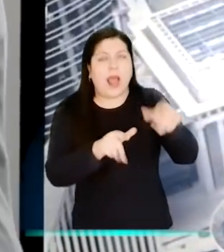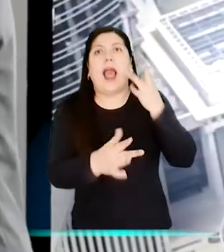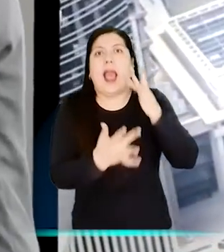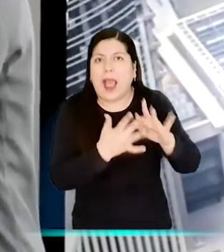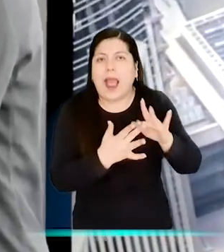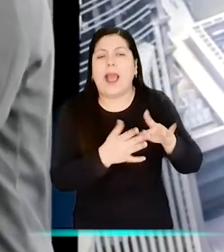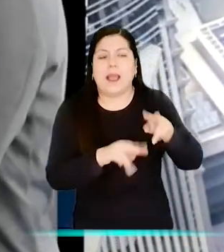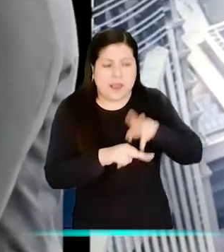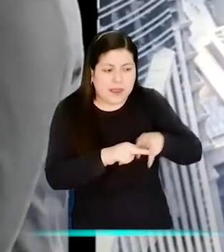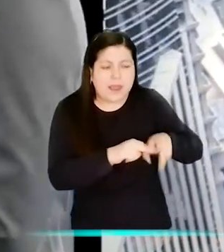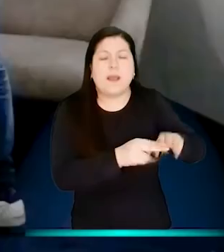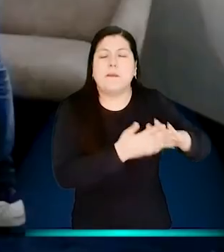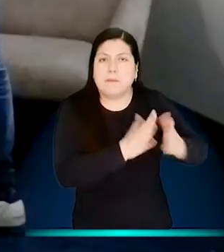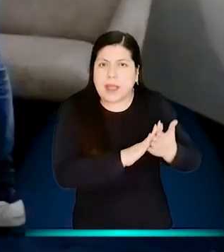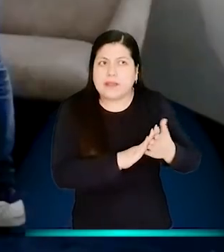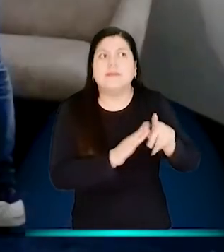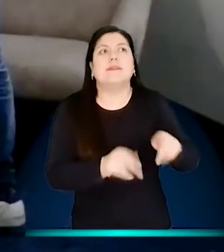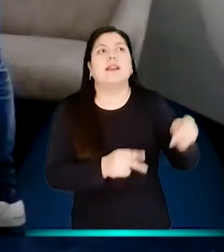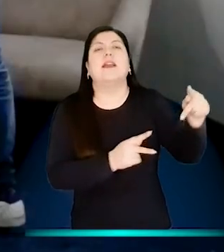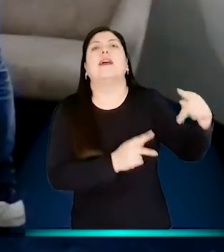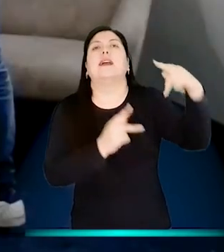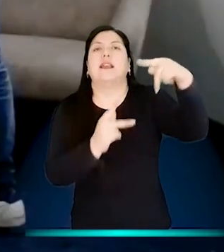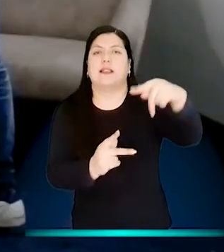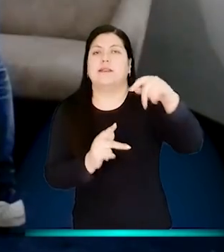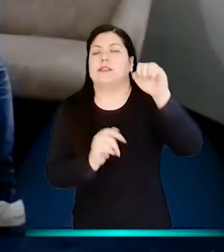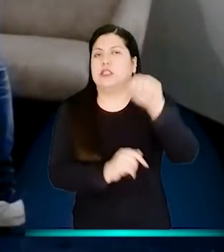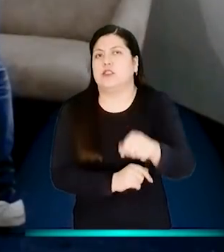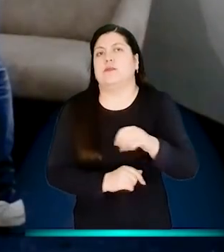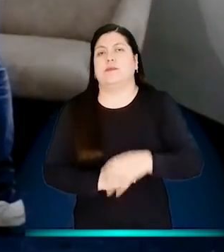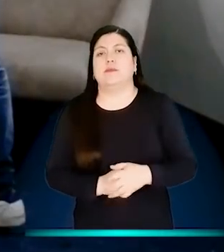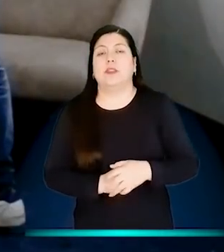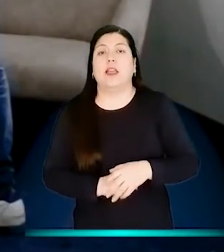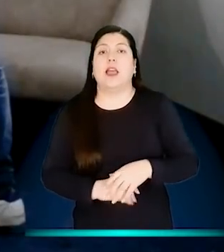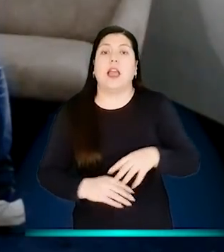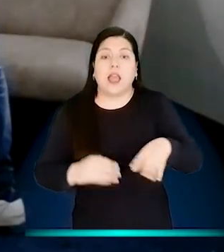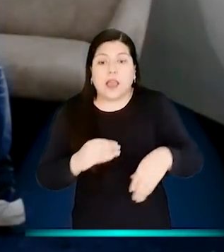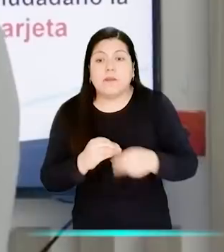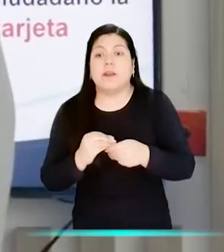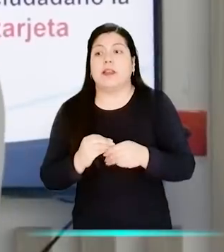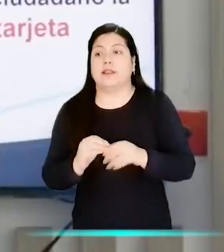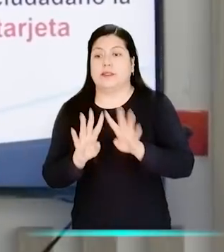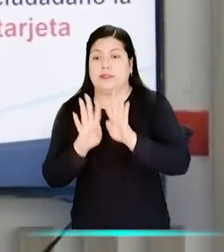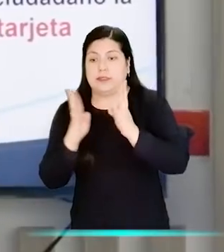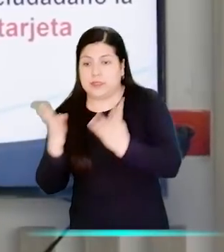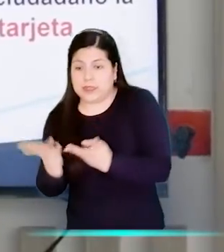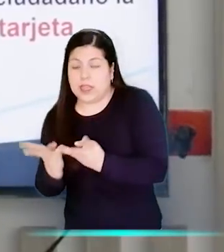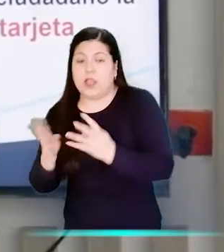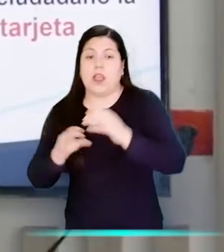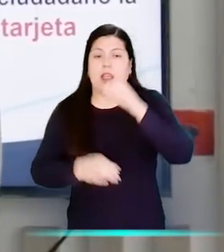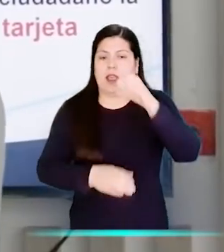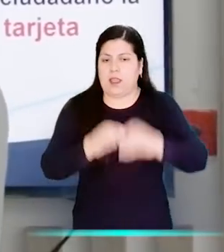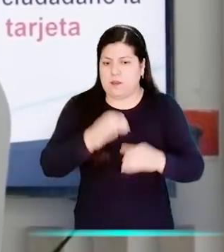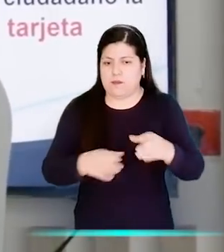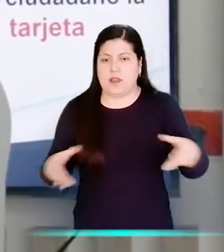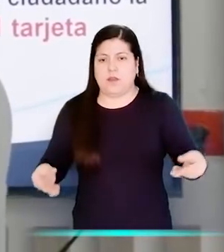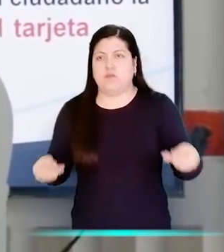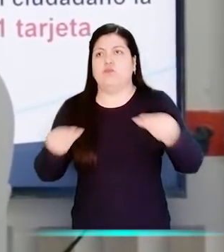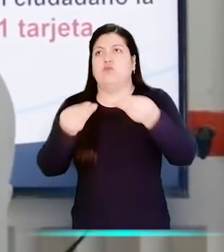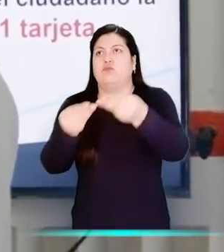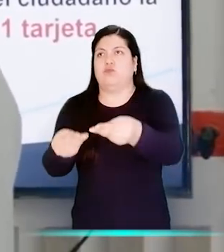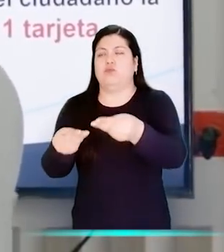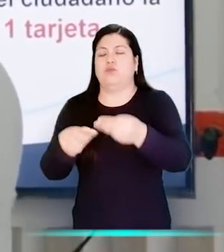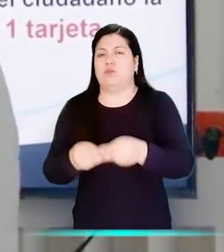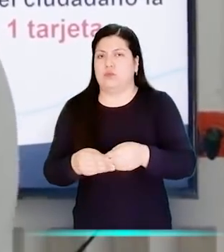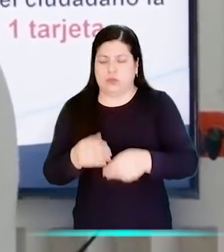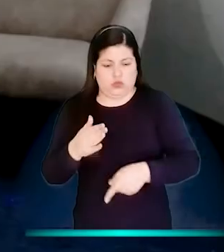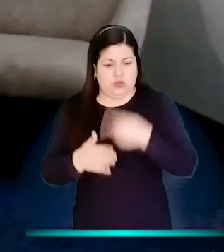va a haber CITREP, donde va a haber circunscripción transitoria especial de paz, y adicionalmente se le puede entregar la de Senado y Cámara. Es decir,